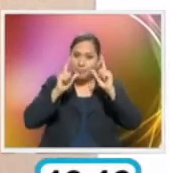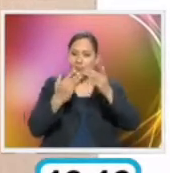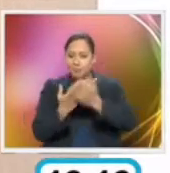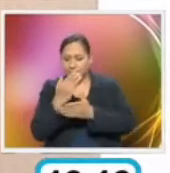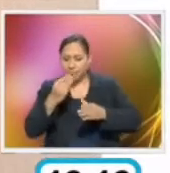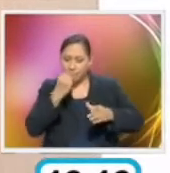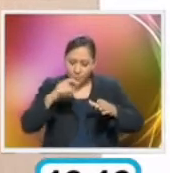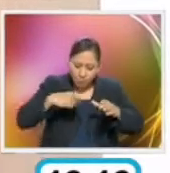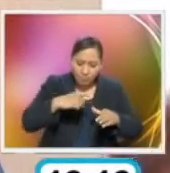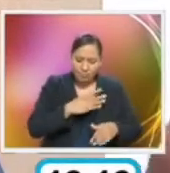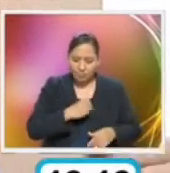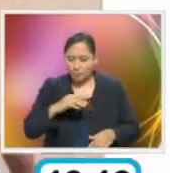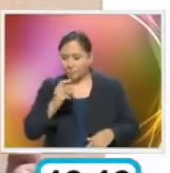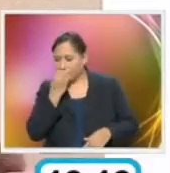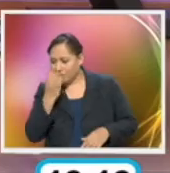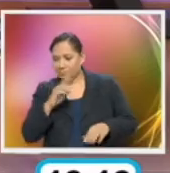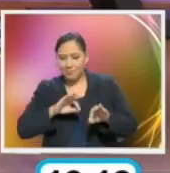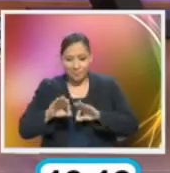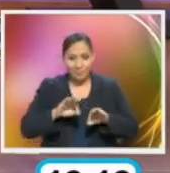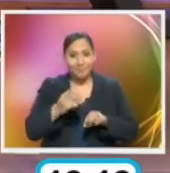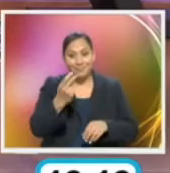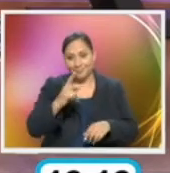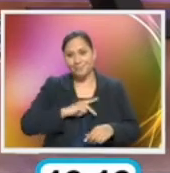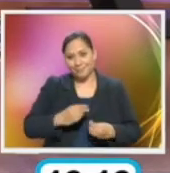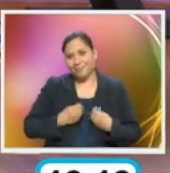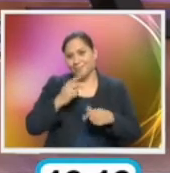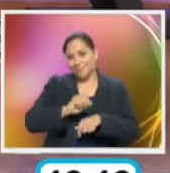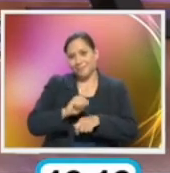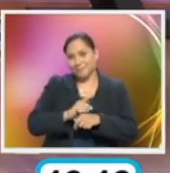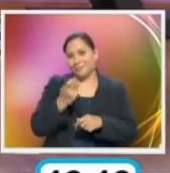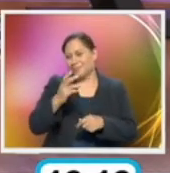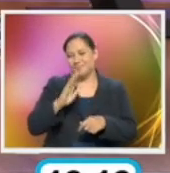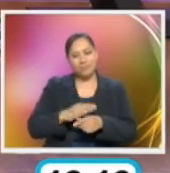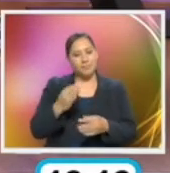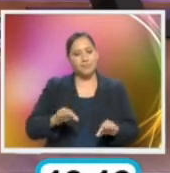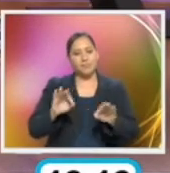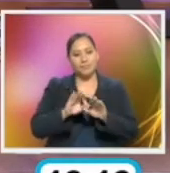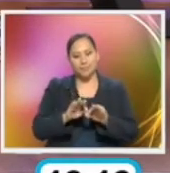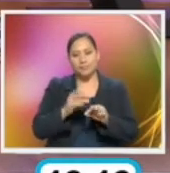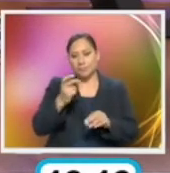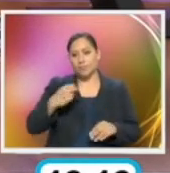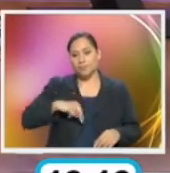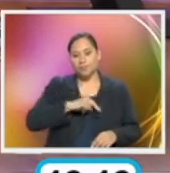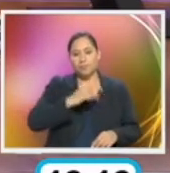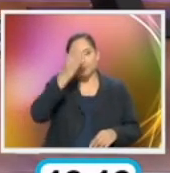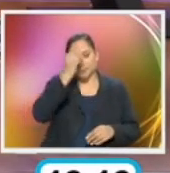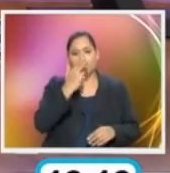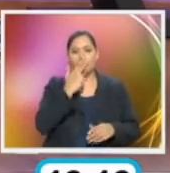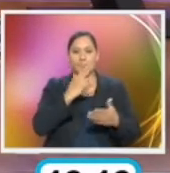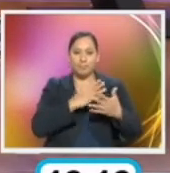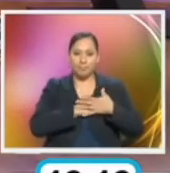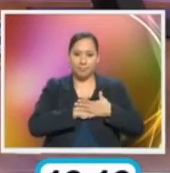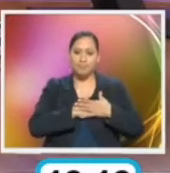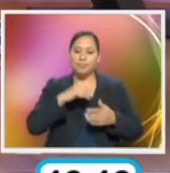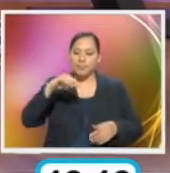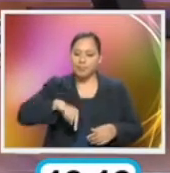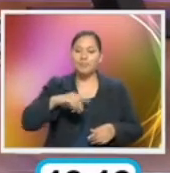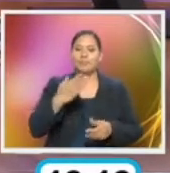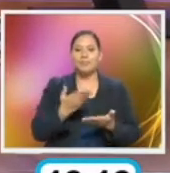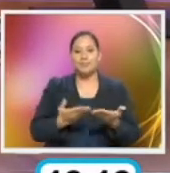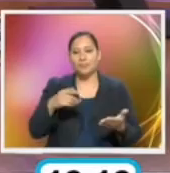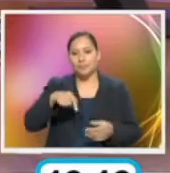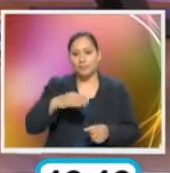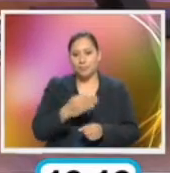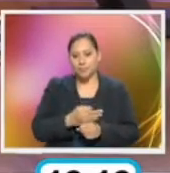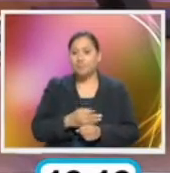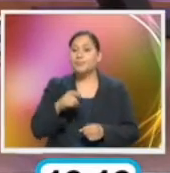desayuno, nuestros hijos, la escuela, el trabajo, esa es la vida realmente importante y esa es a la que tenemos que aprender a amar. ¿El aquí y el ahora? El aquí y el ahora, sí. Oye, y